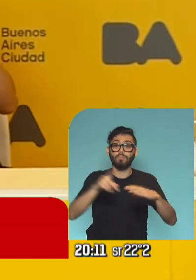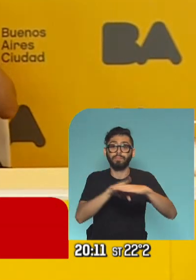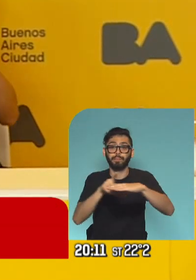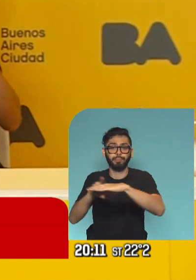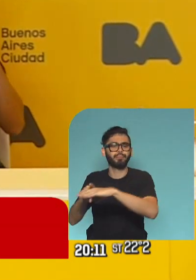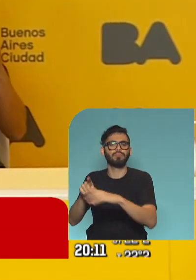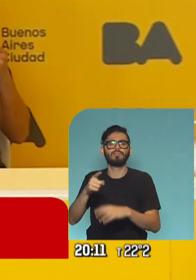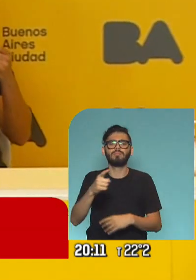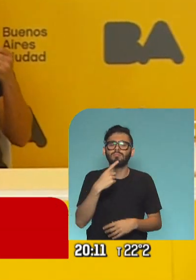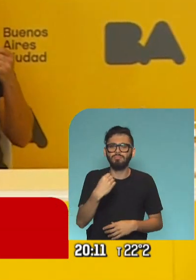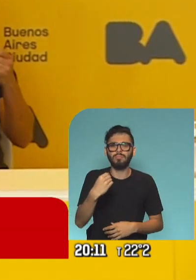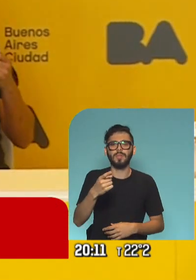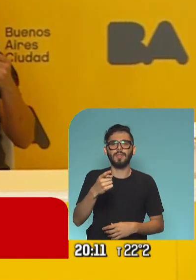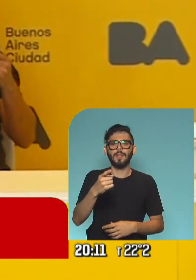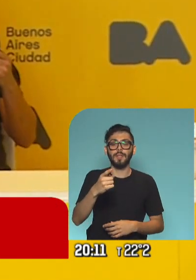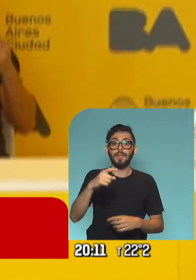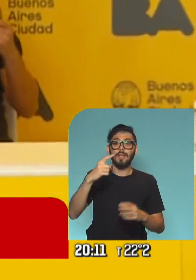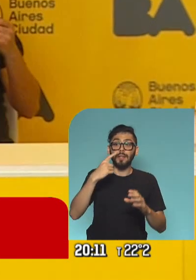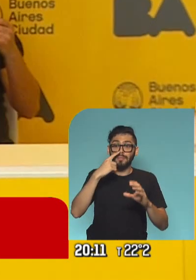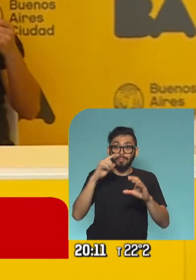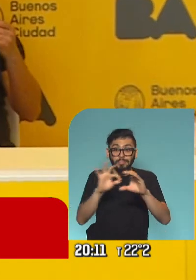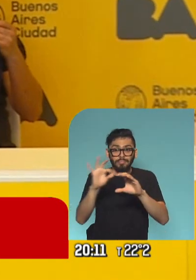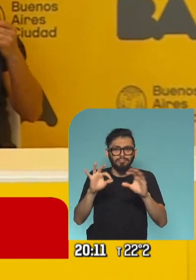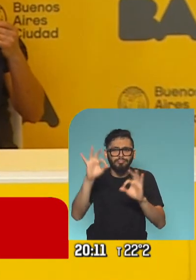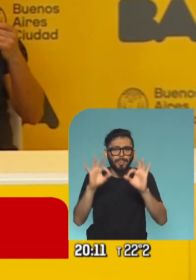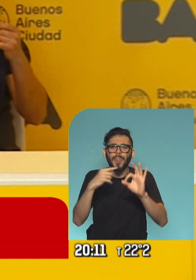Muestra que al día de hoy, aproximadamente el